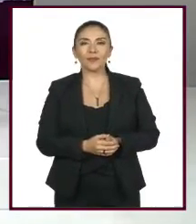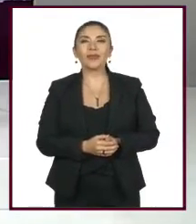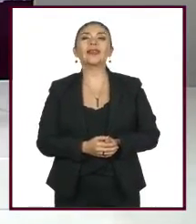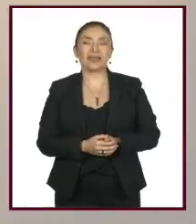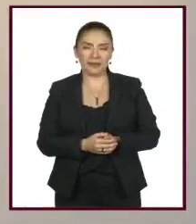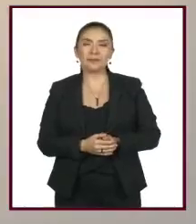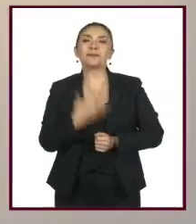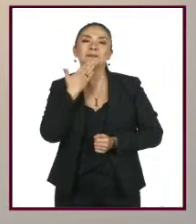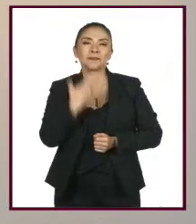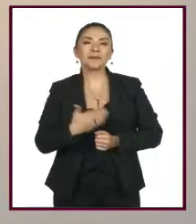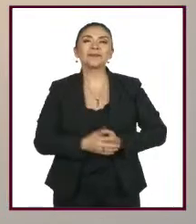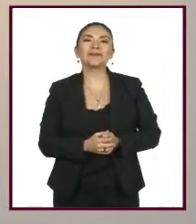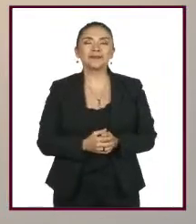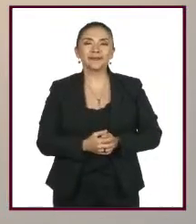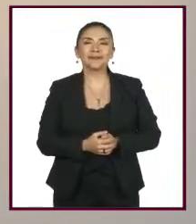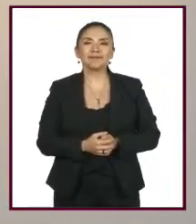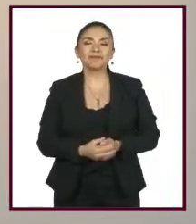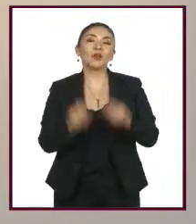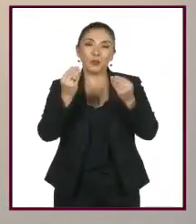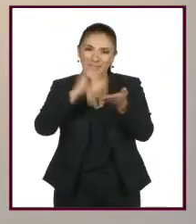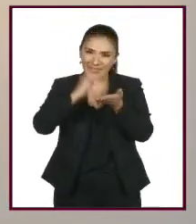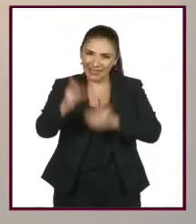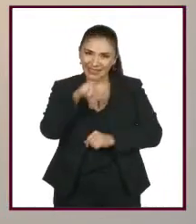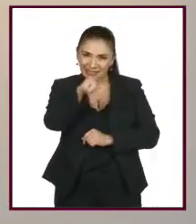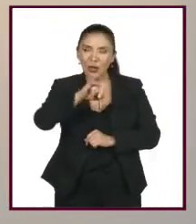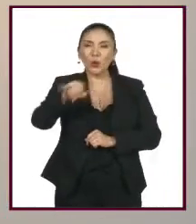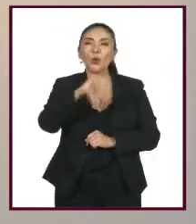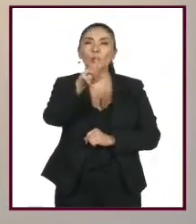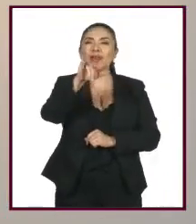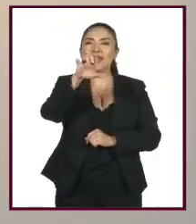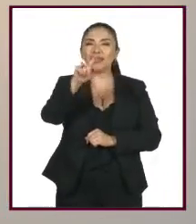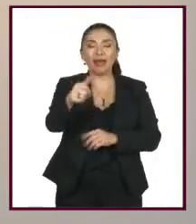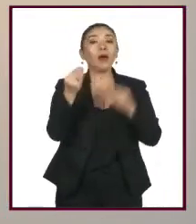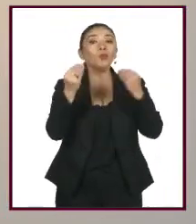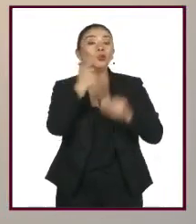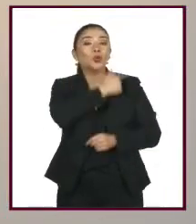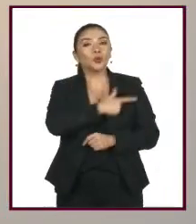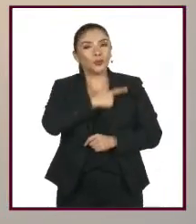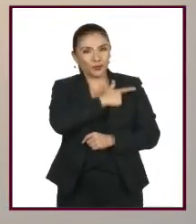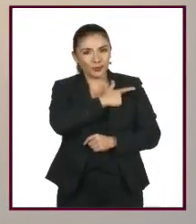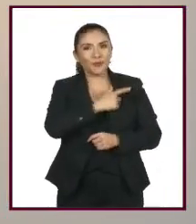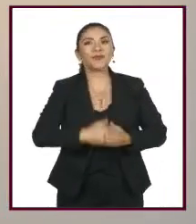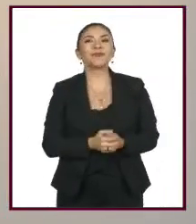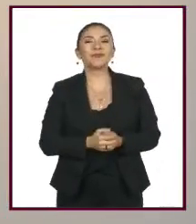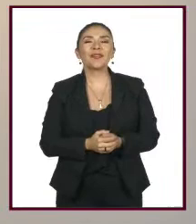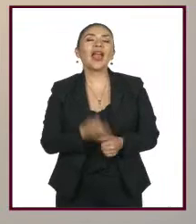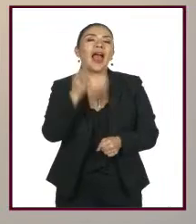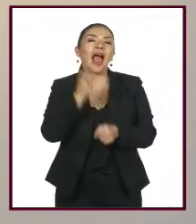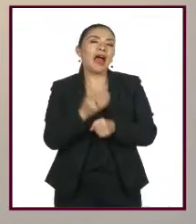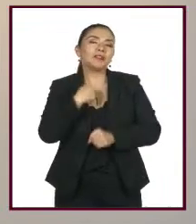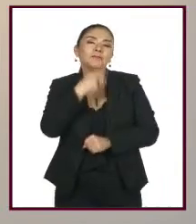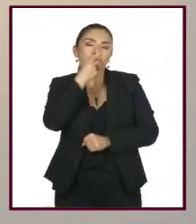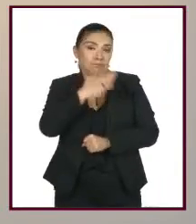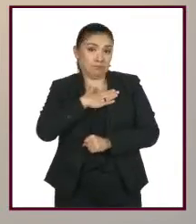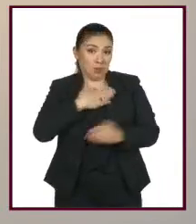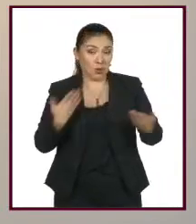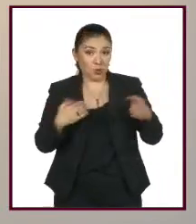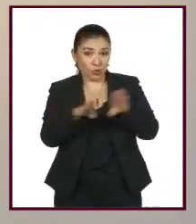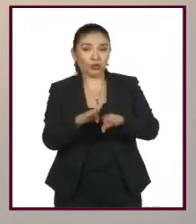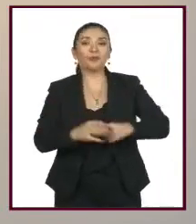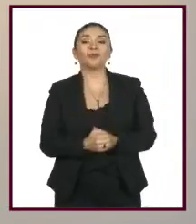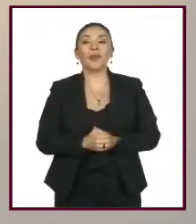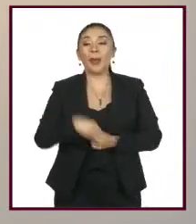Muy bien, bueno pues gracias Julieta, un gusto y pues mencionar como conclusión,